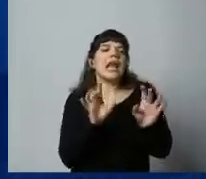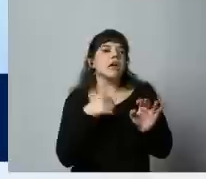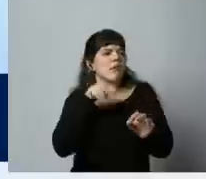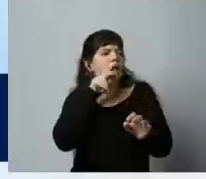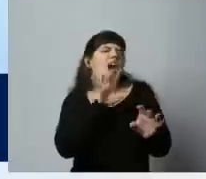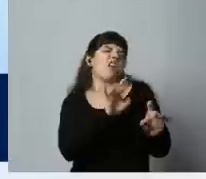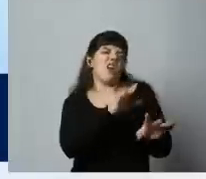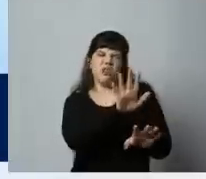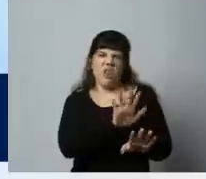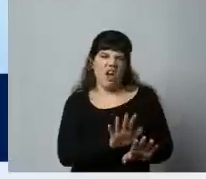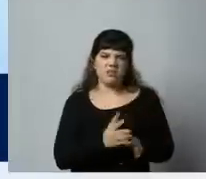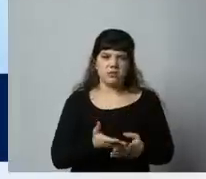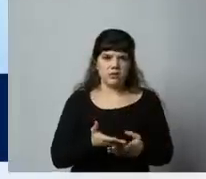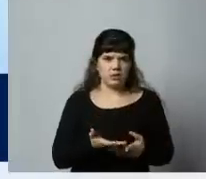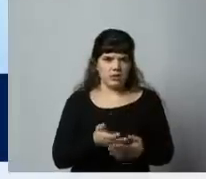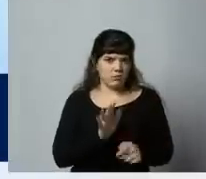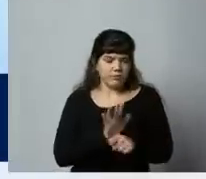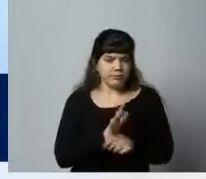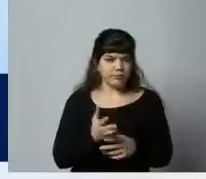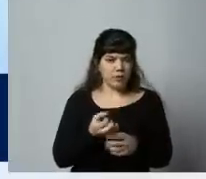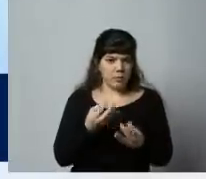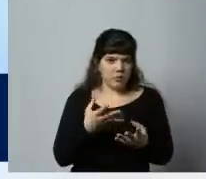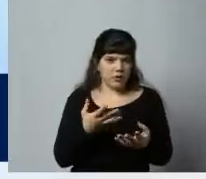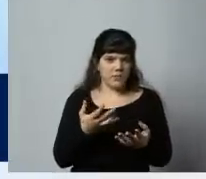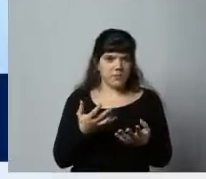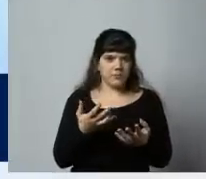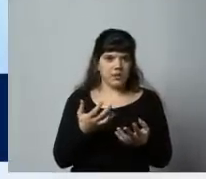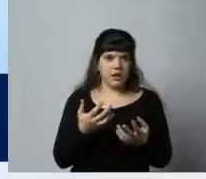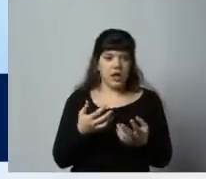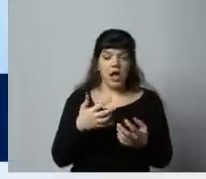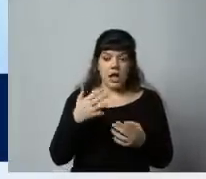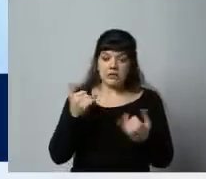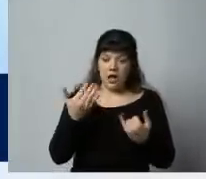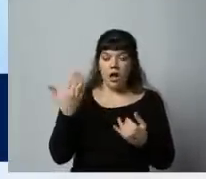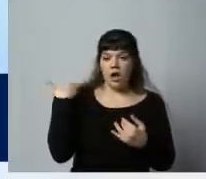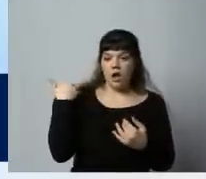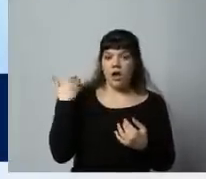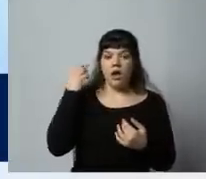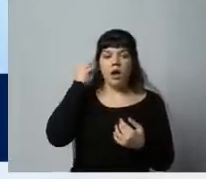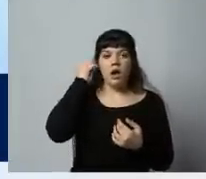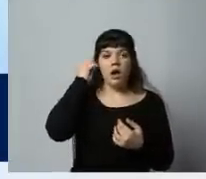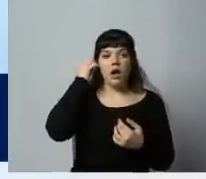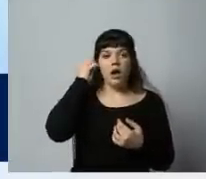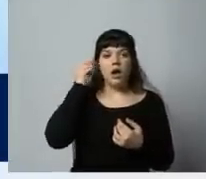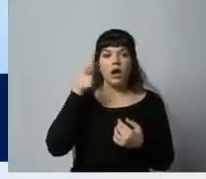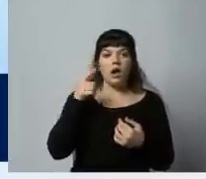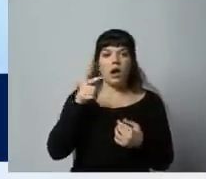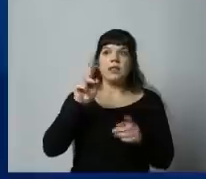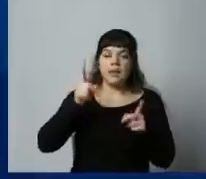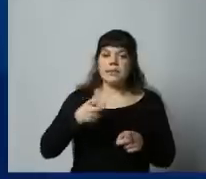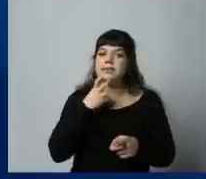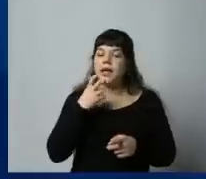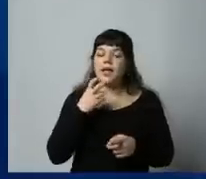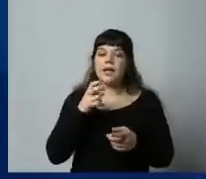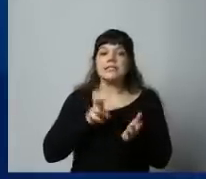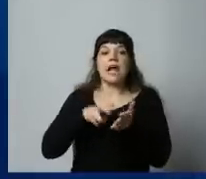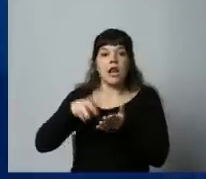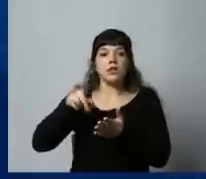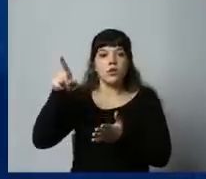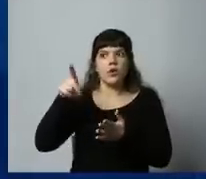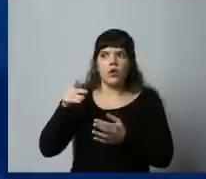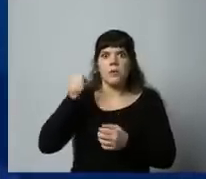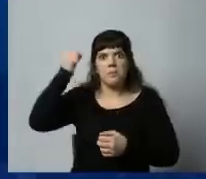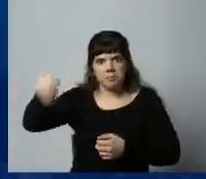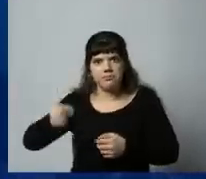de trato eh con los peones no hubo un caso efectivamente el de un peón de salto que fue agredido